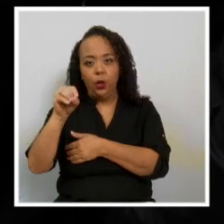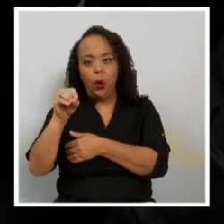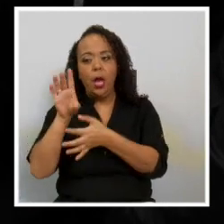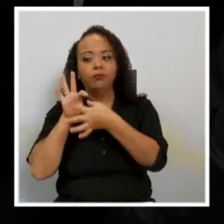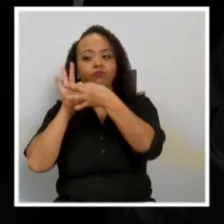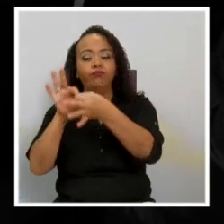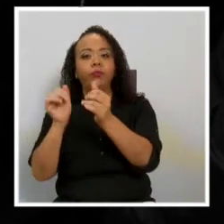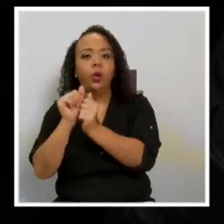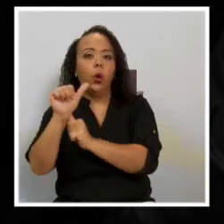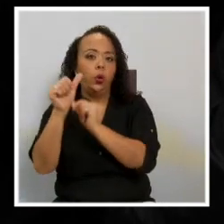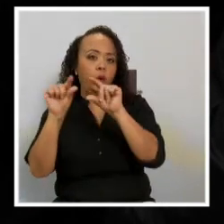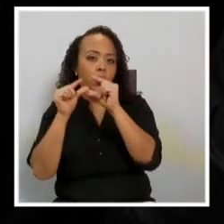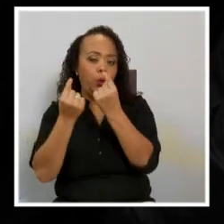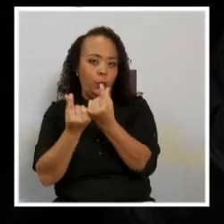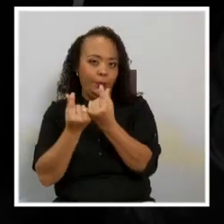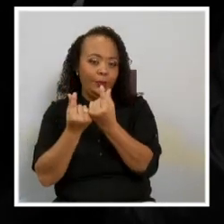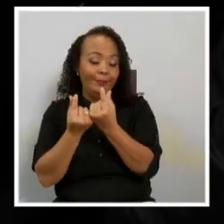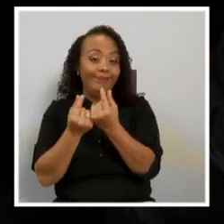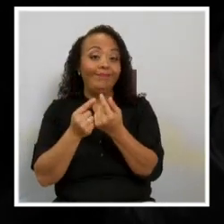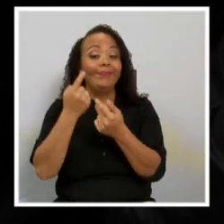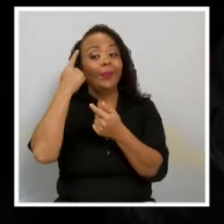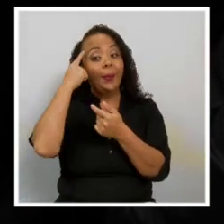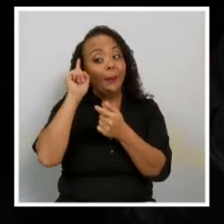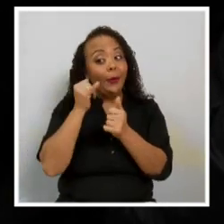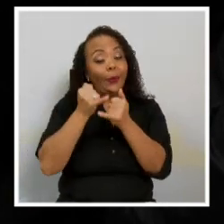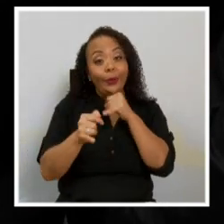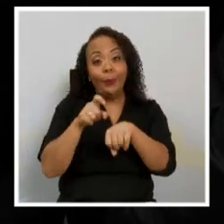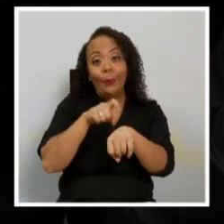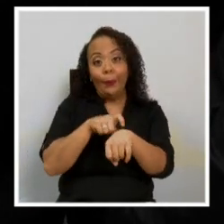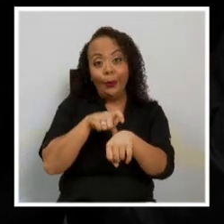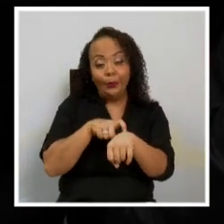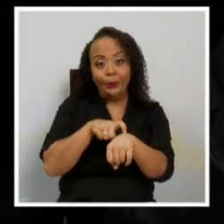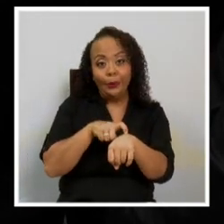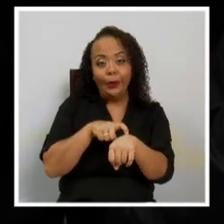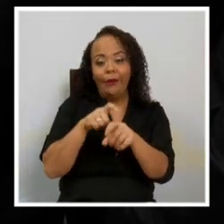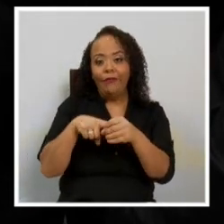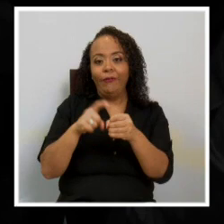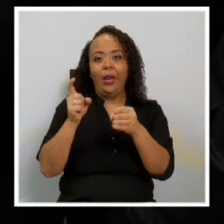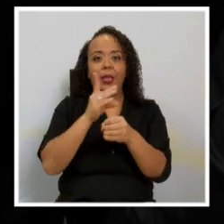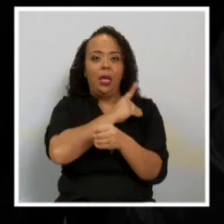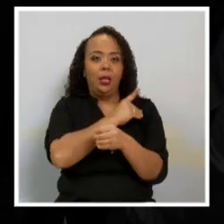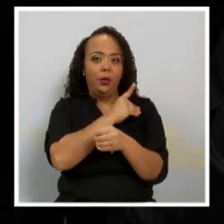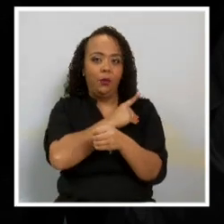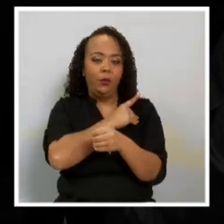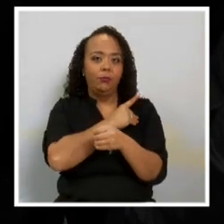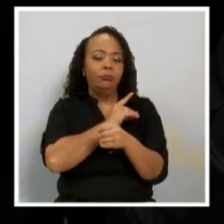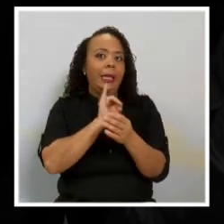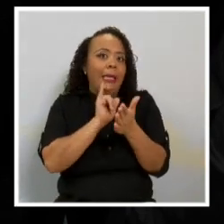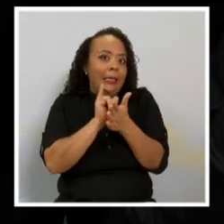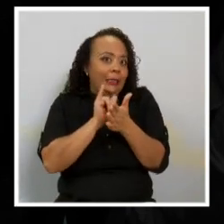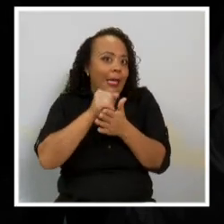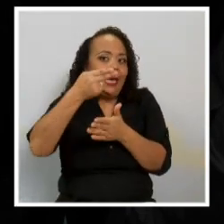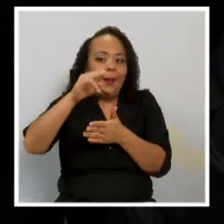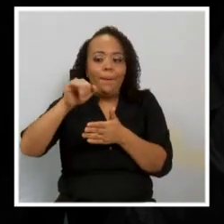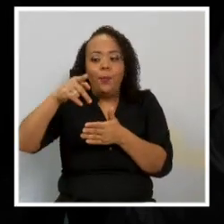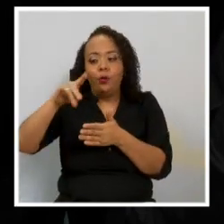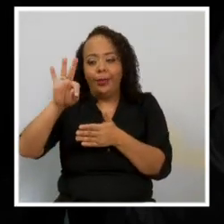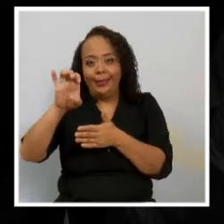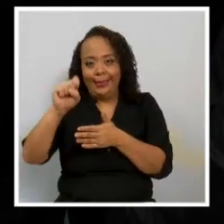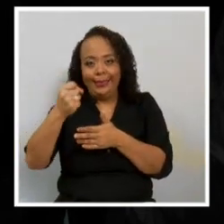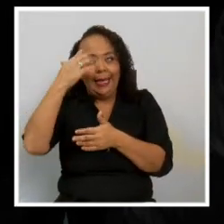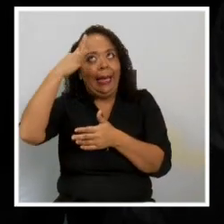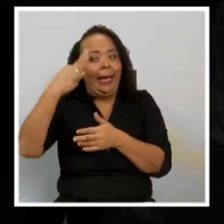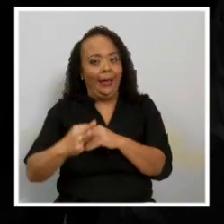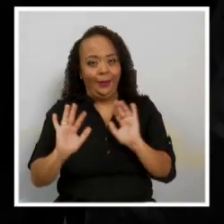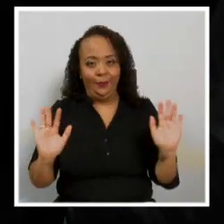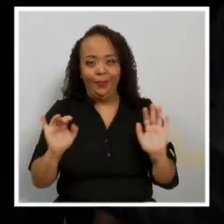otras fracciones y el directorio. Entonces, por quedarse a último minuto, queda fuera del directorio. Es una hipótesis, veremos si eso se da, sí, claro. Pero eso